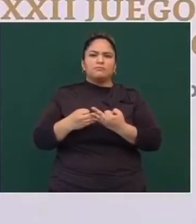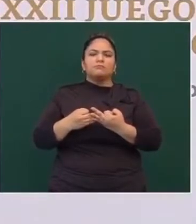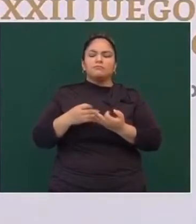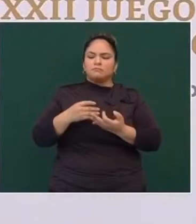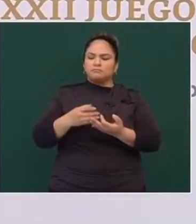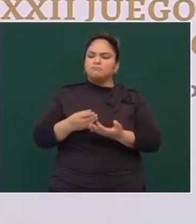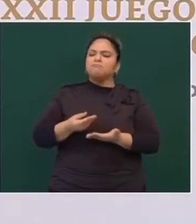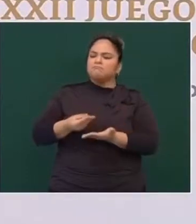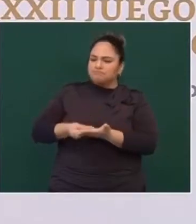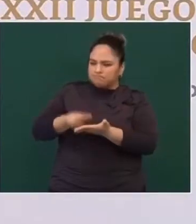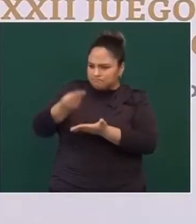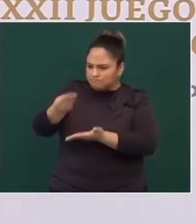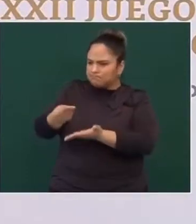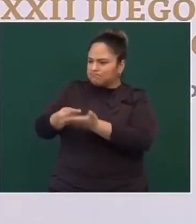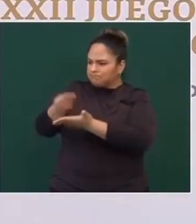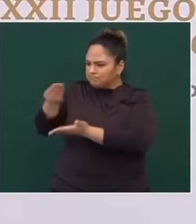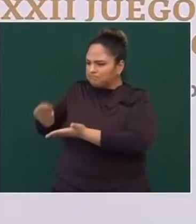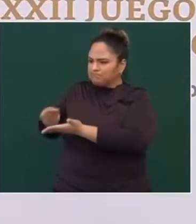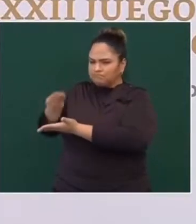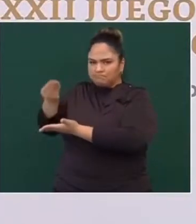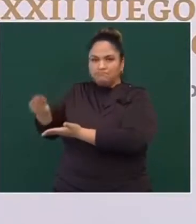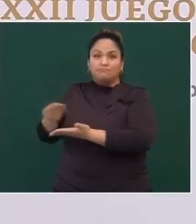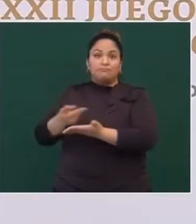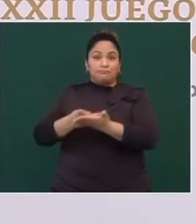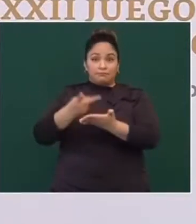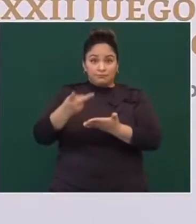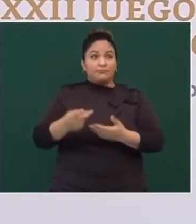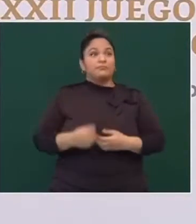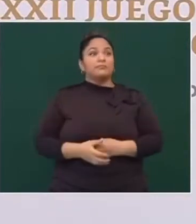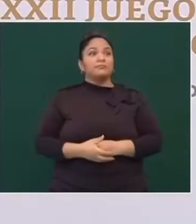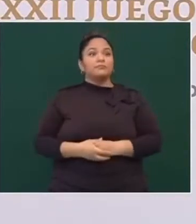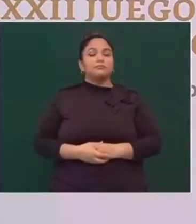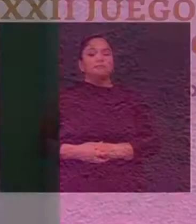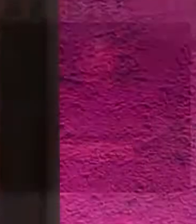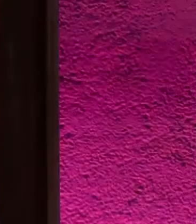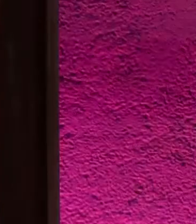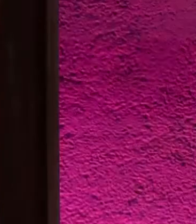comprenden en 97 hombres y 65 mujeres.